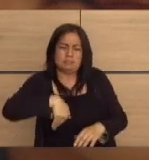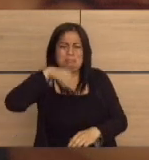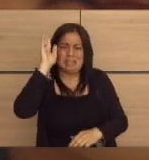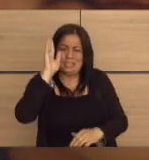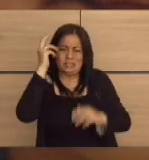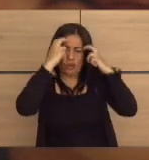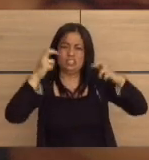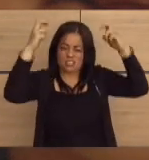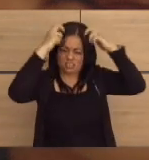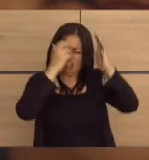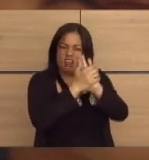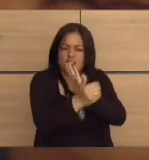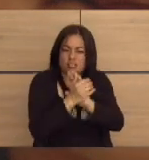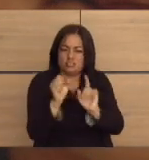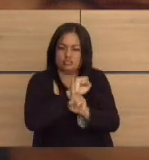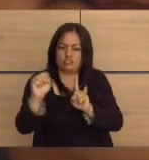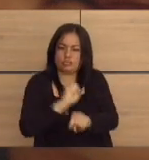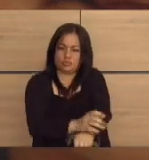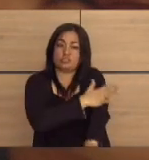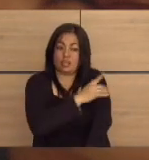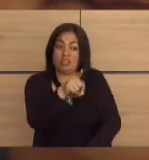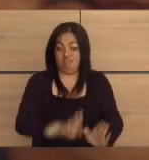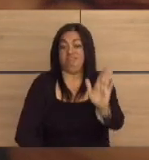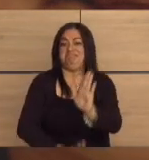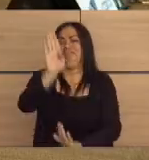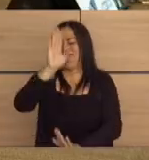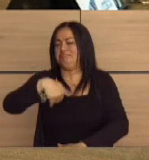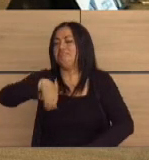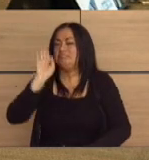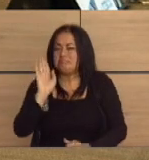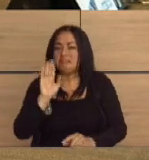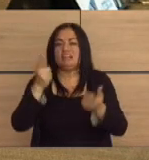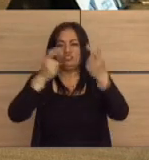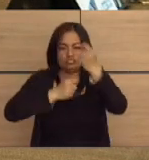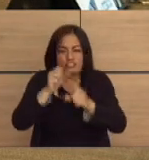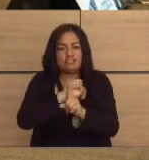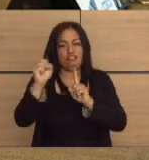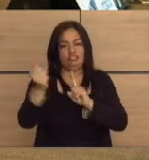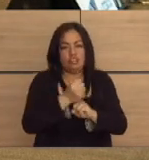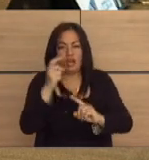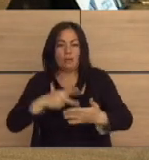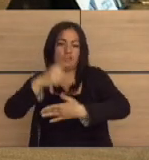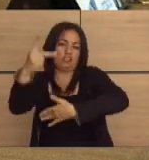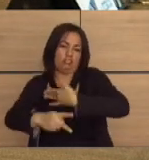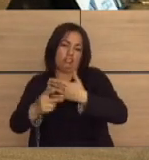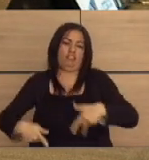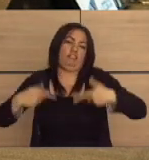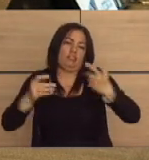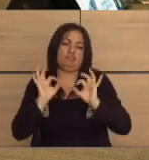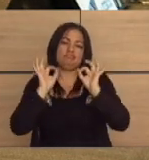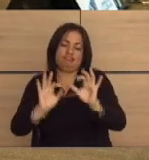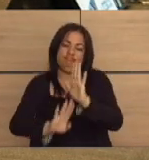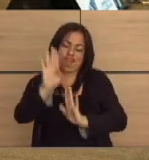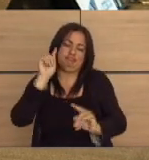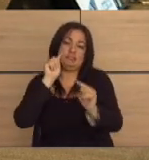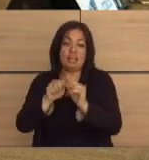cognitivas y socioemocionales tienen los mejores resultados sociales y económicos y de proyecto de vida. Todas estas posturas